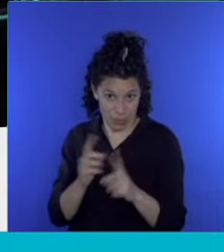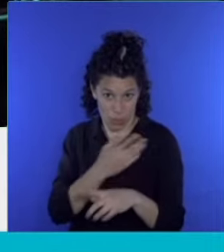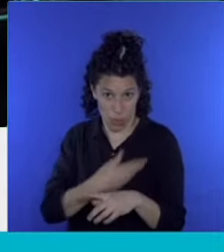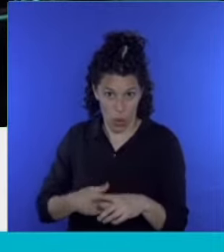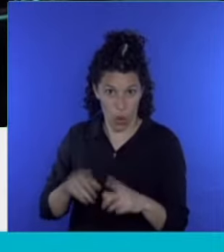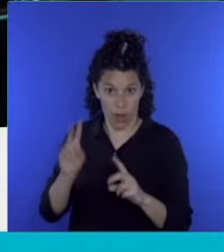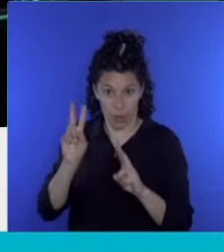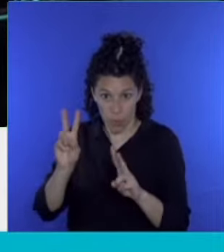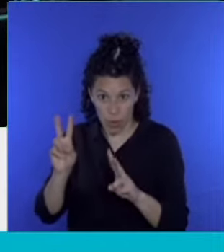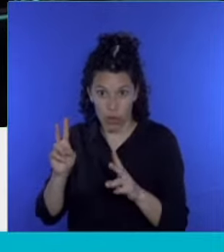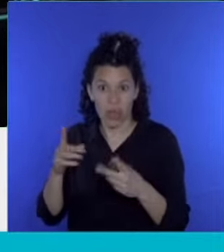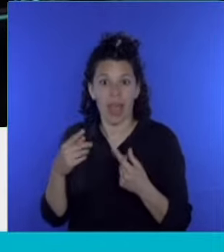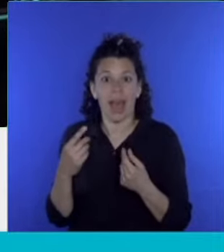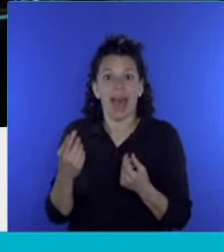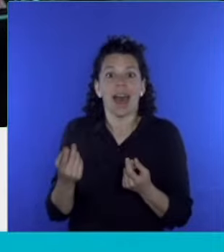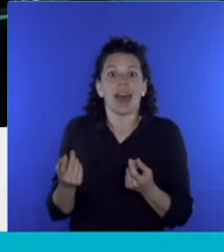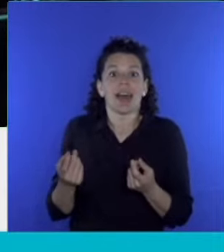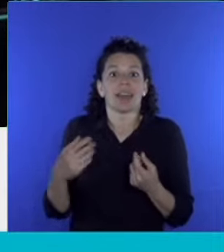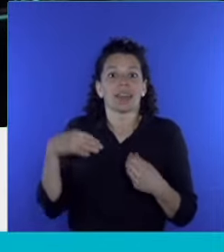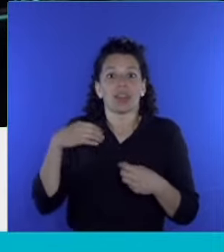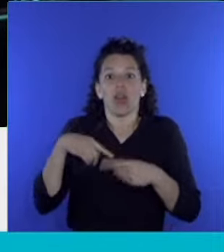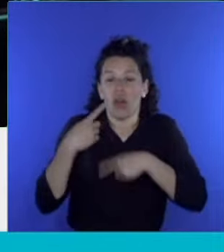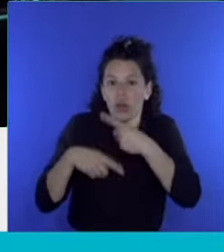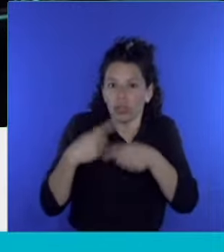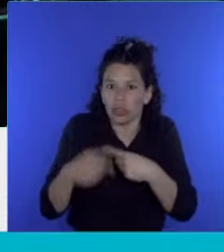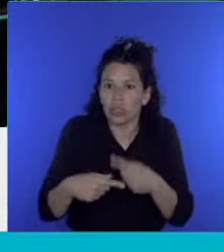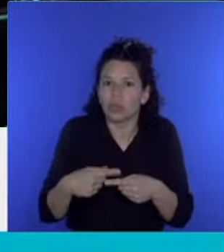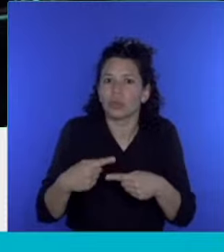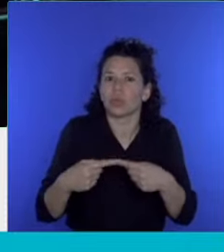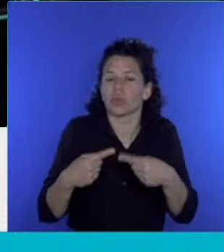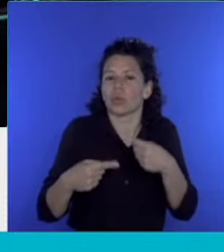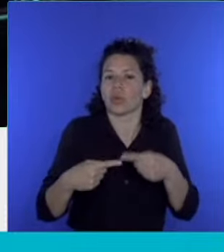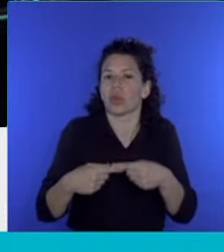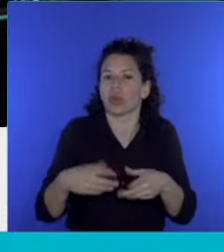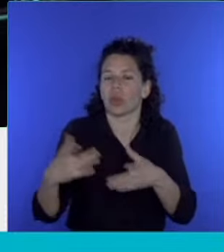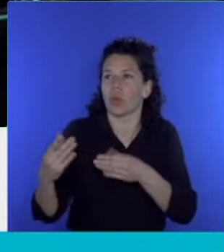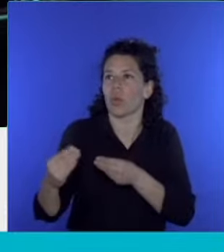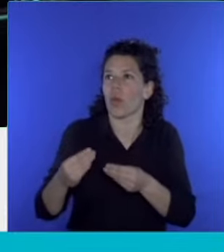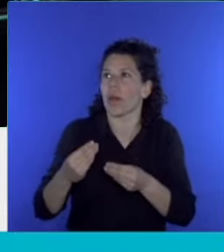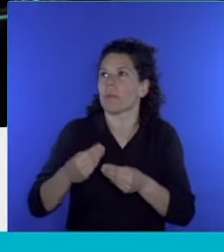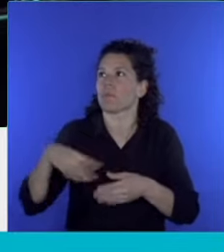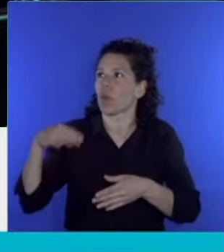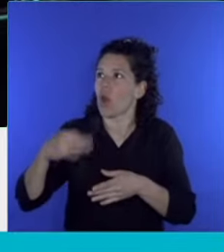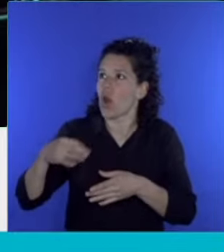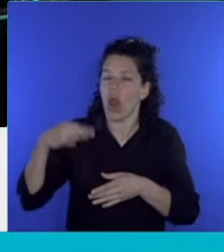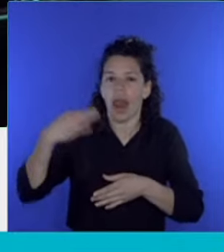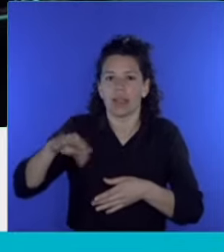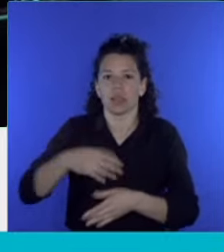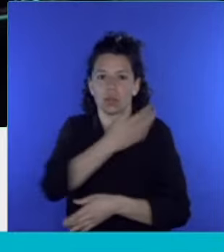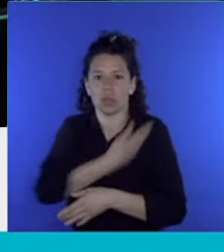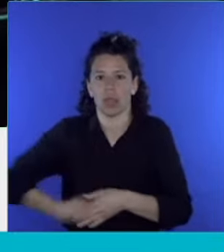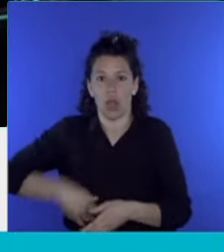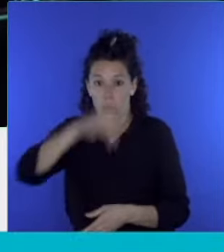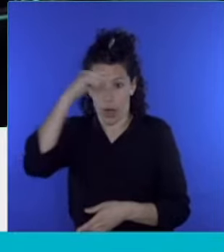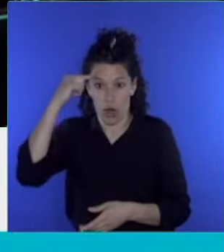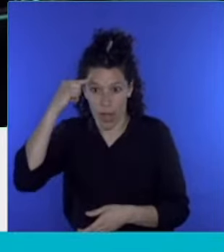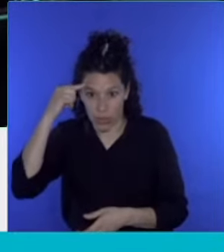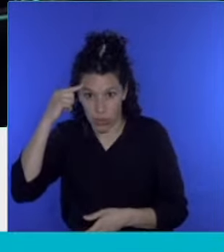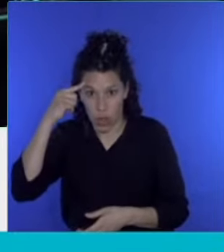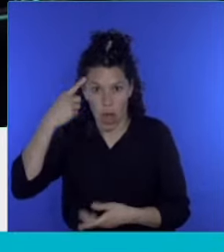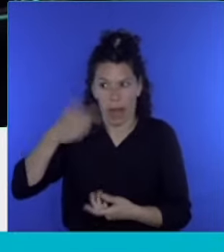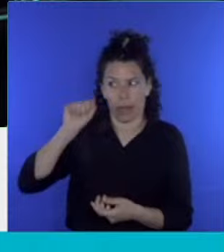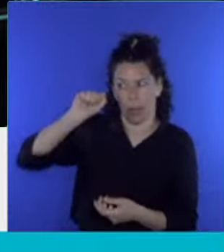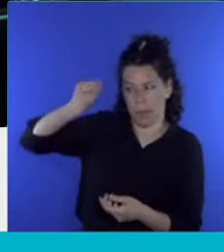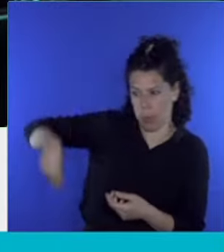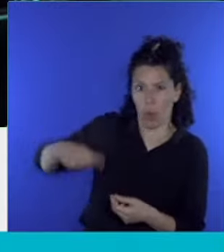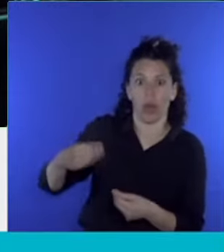Lamentablemente las obligaciones que tiene el gobierno nacional que las está abandonando y que el Gobernador kisil tiene que